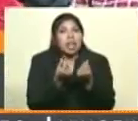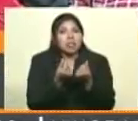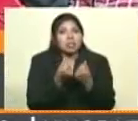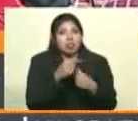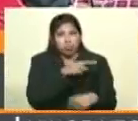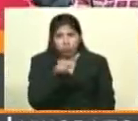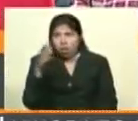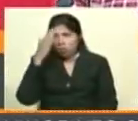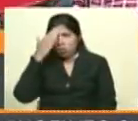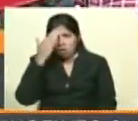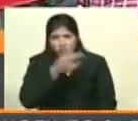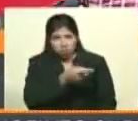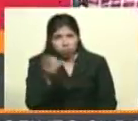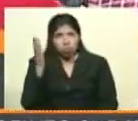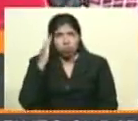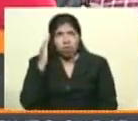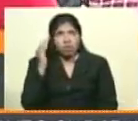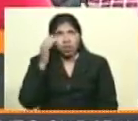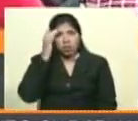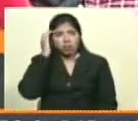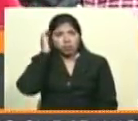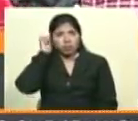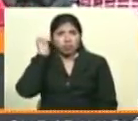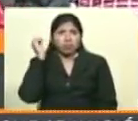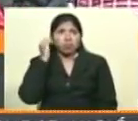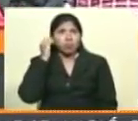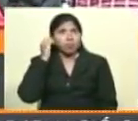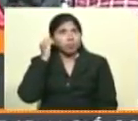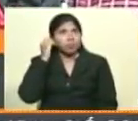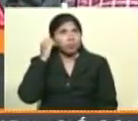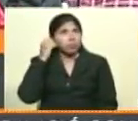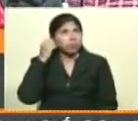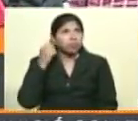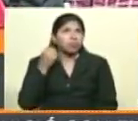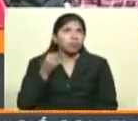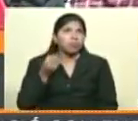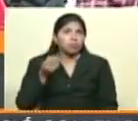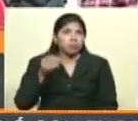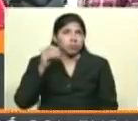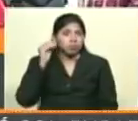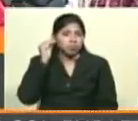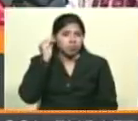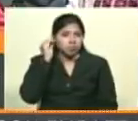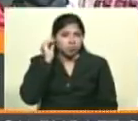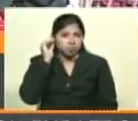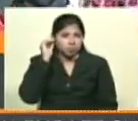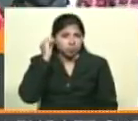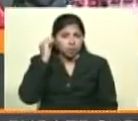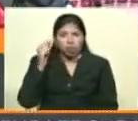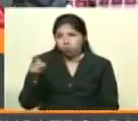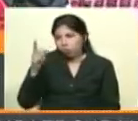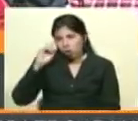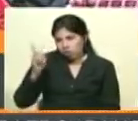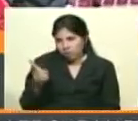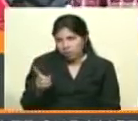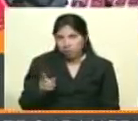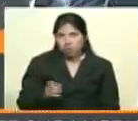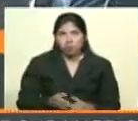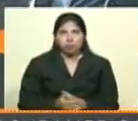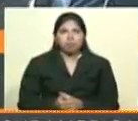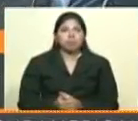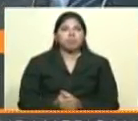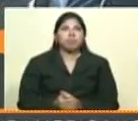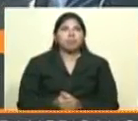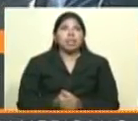¿Ustedes sabían? Tú no lo sabías. Conformó un equipo de gobierno económico y nombró